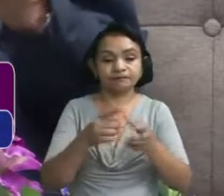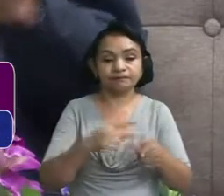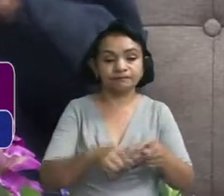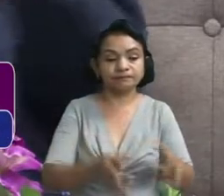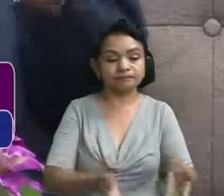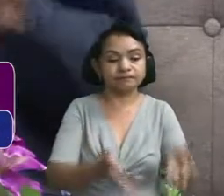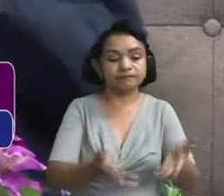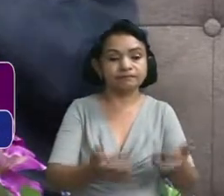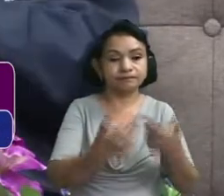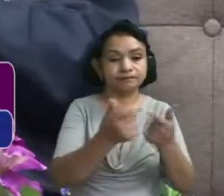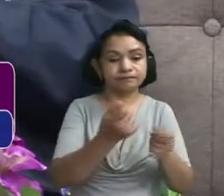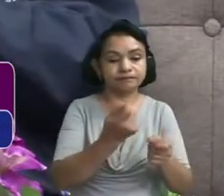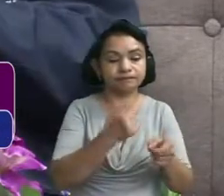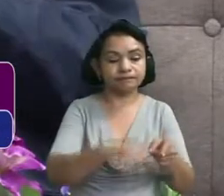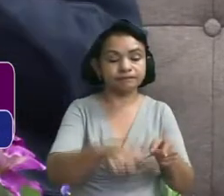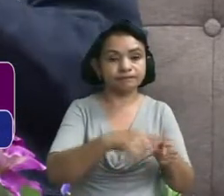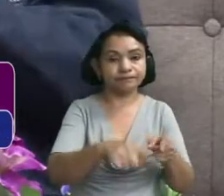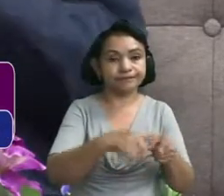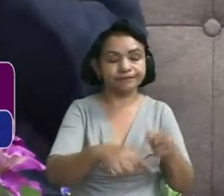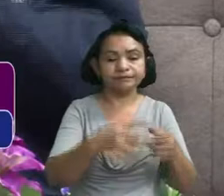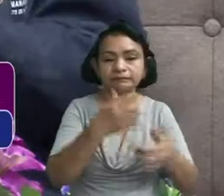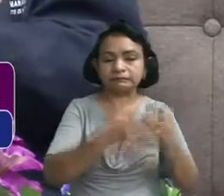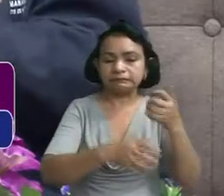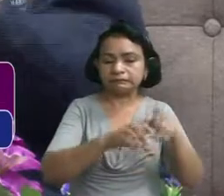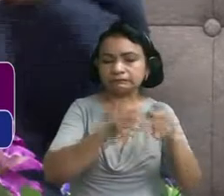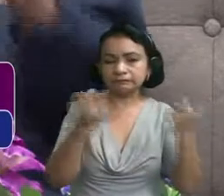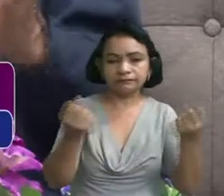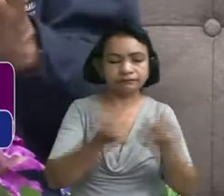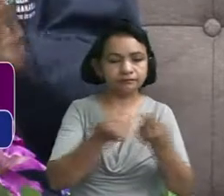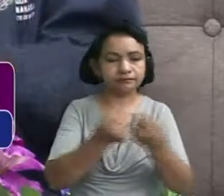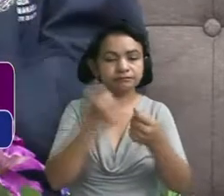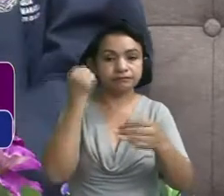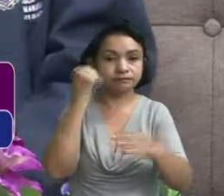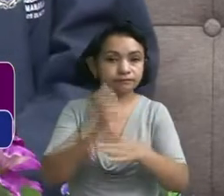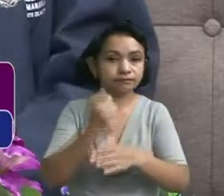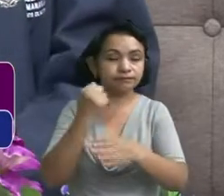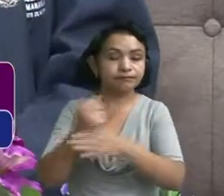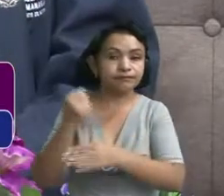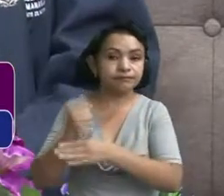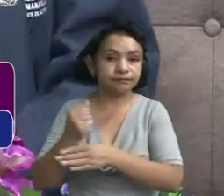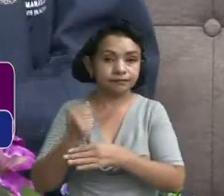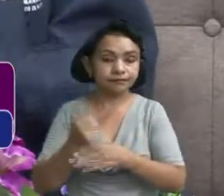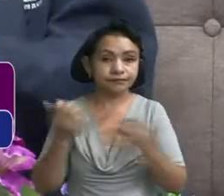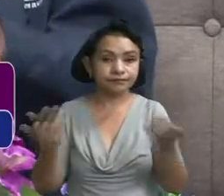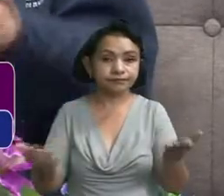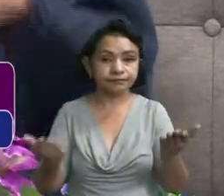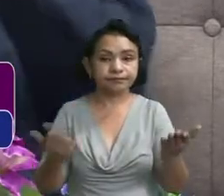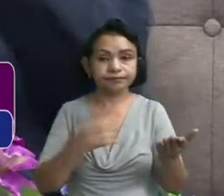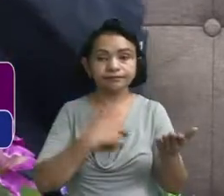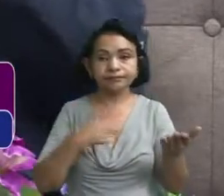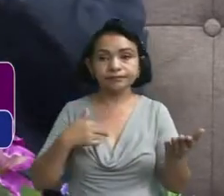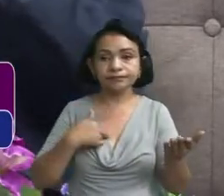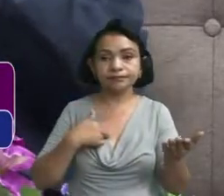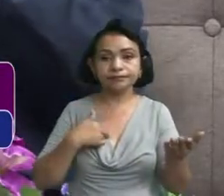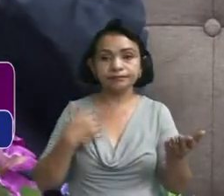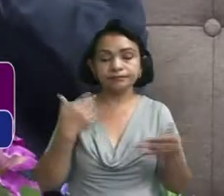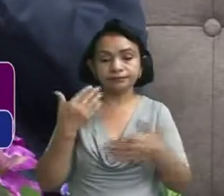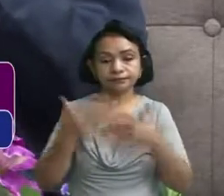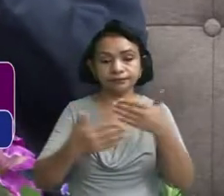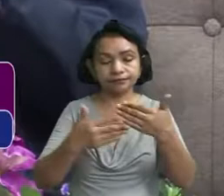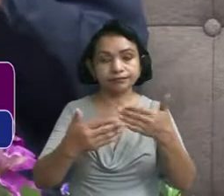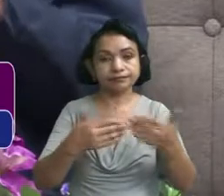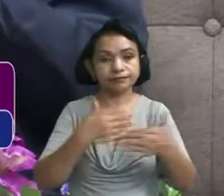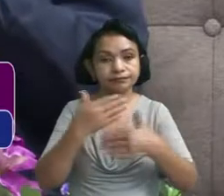financiaron a grupos para generar destrucción, para generar violencia, para matar, ¿verdad? Entonces, es todo un formato